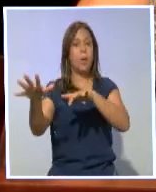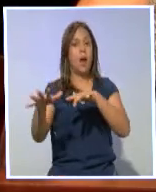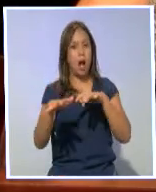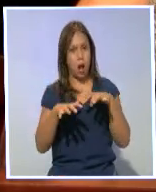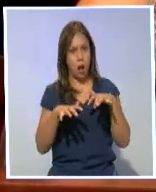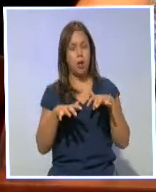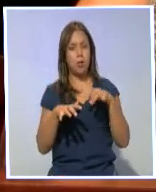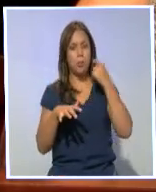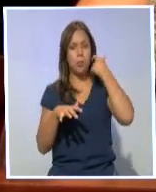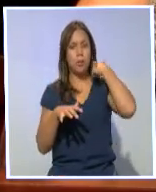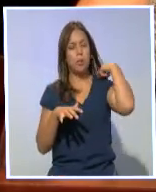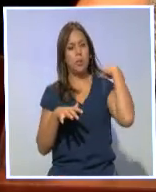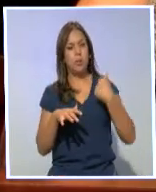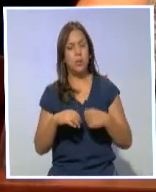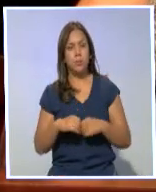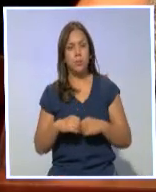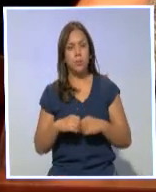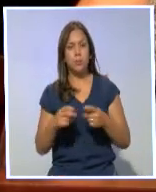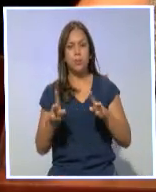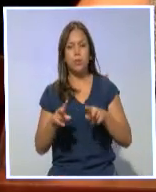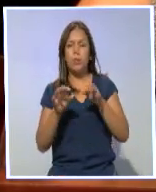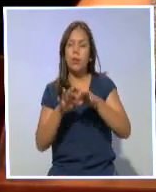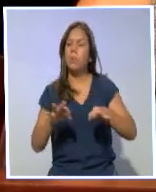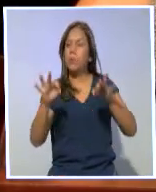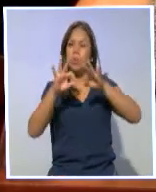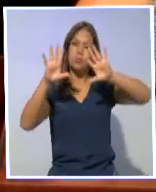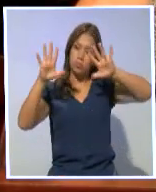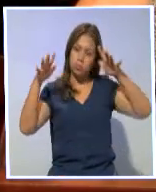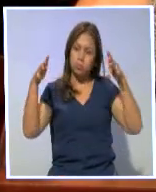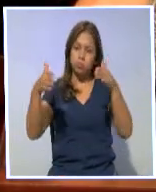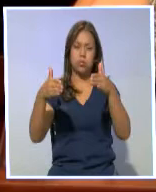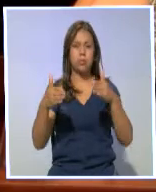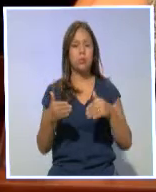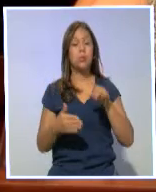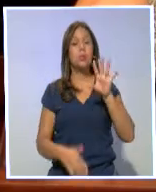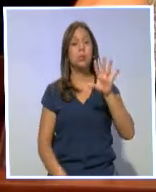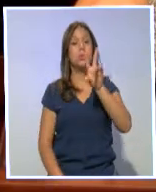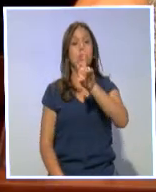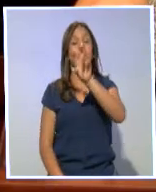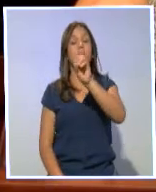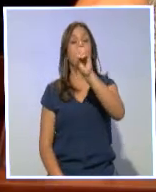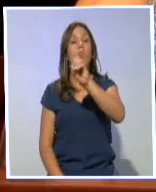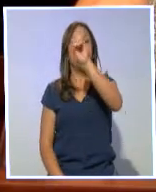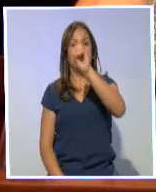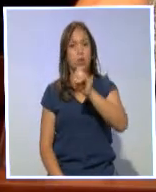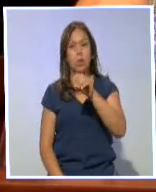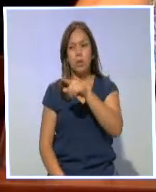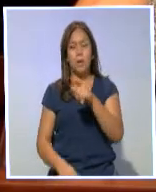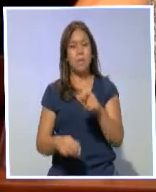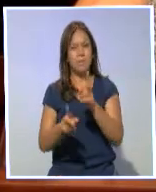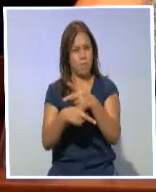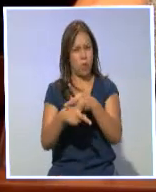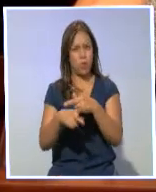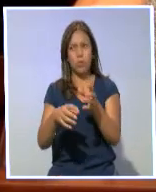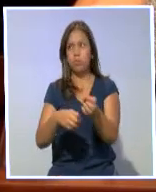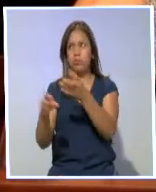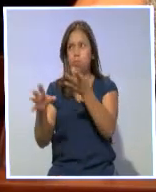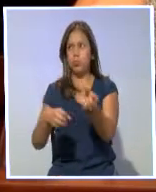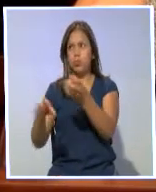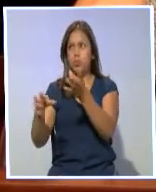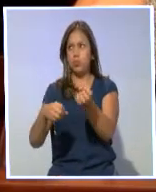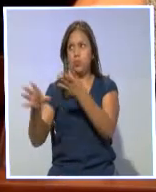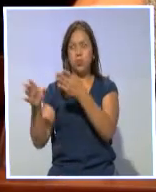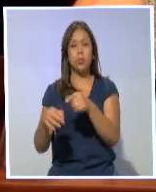agropecuario es muy importante, ya que el 52% de las exportaciones